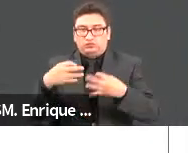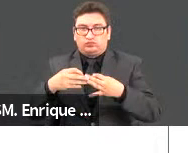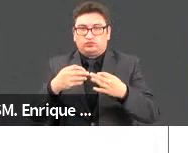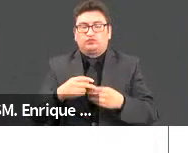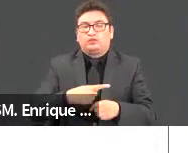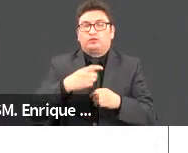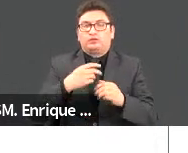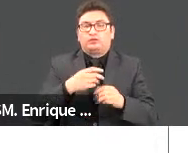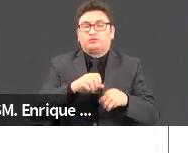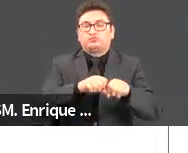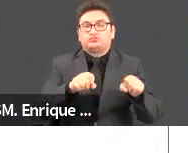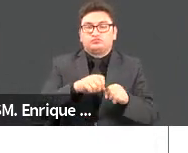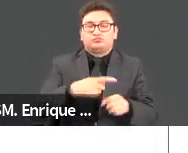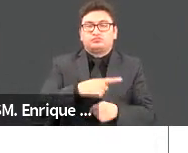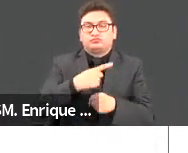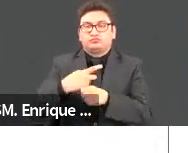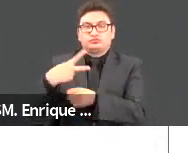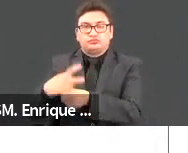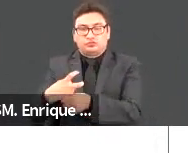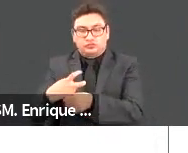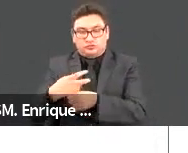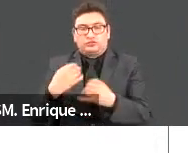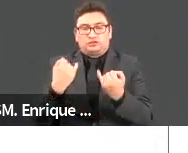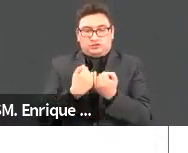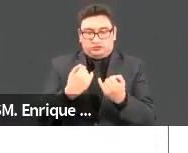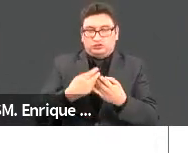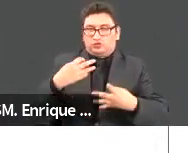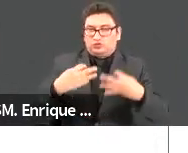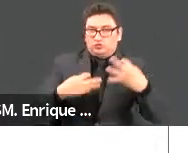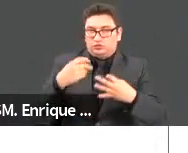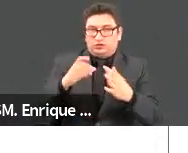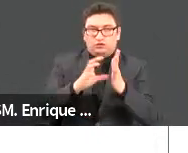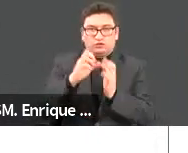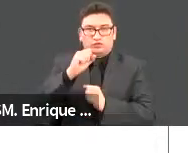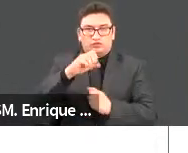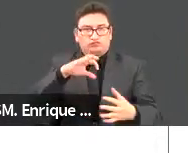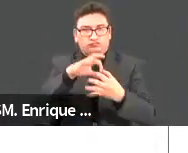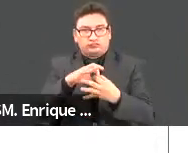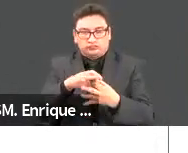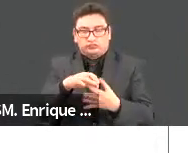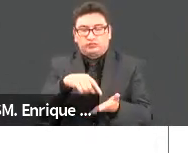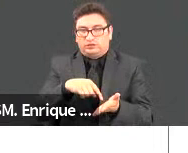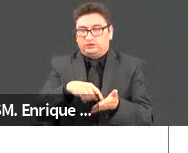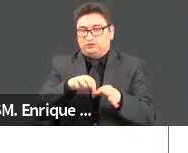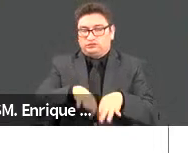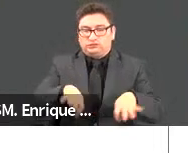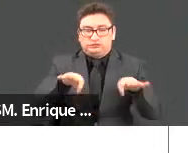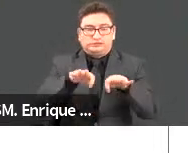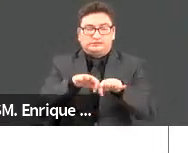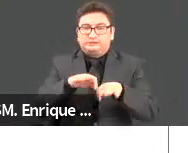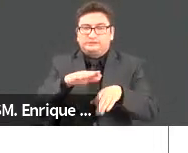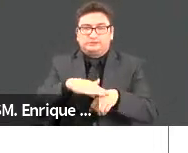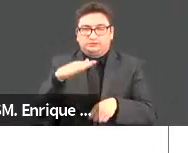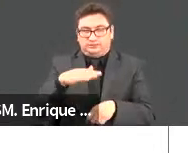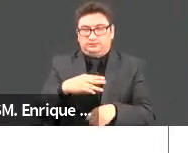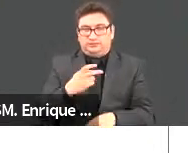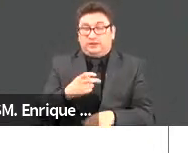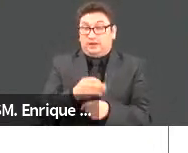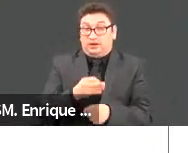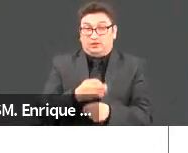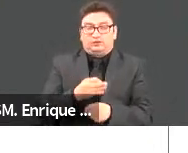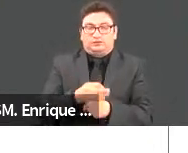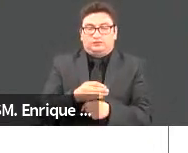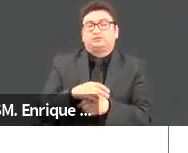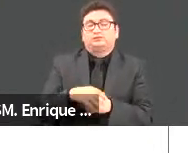Se consolida la Corte como una Corte de constitucionalidad y lo más importante para efectos de este módulo,